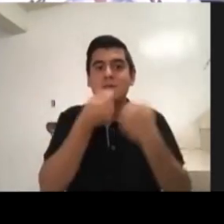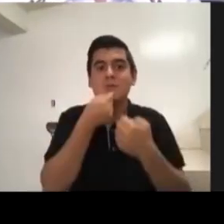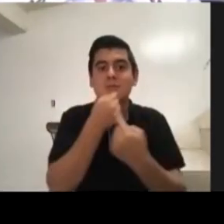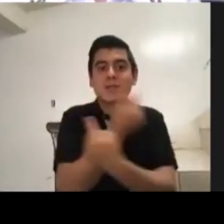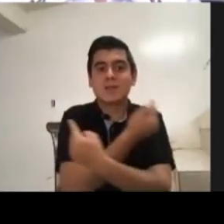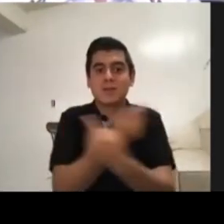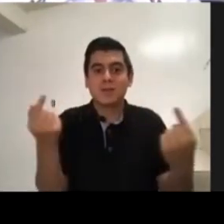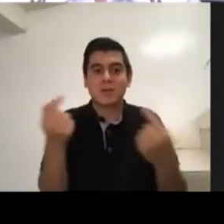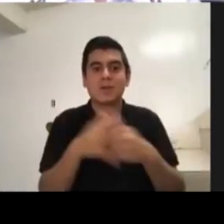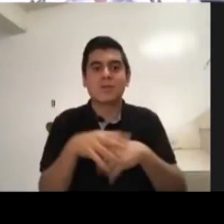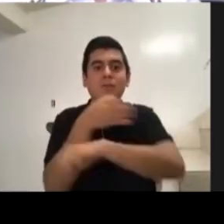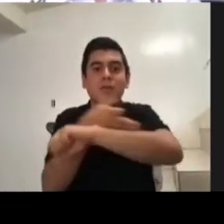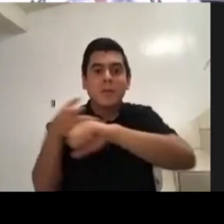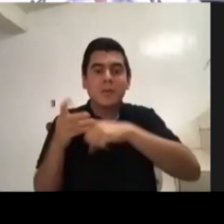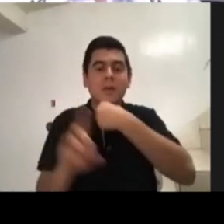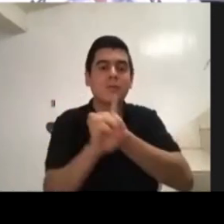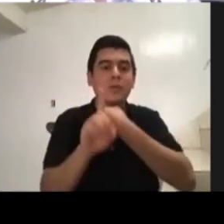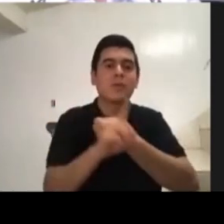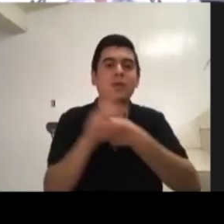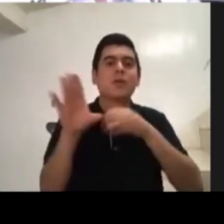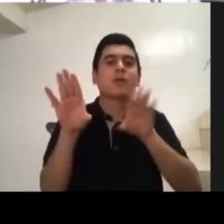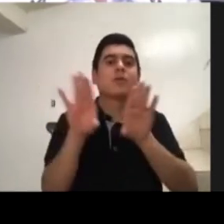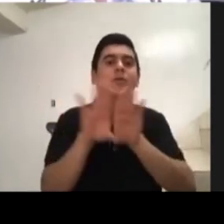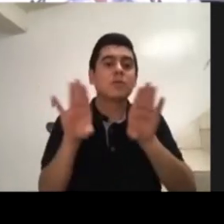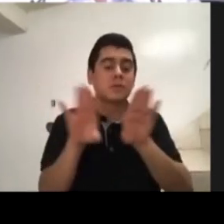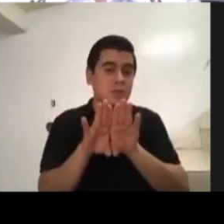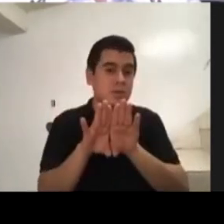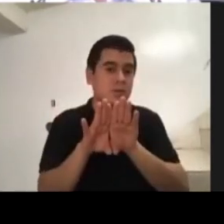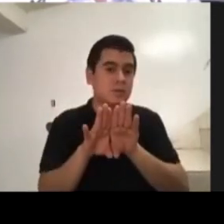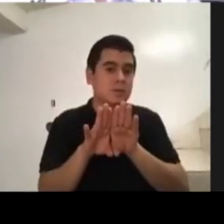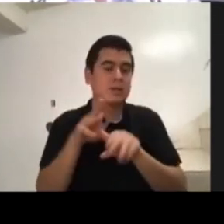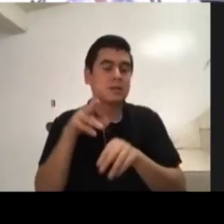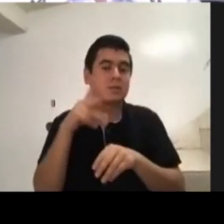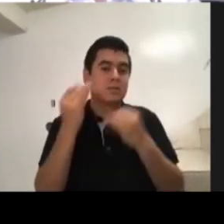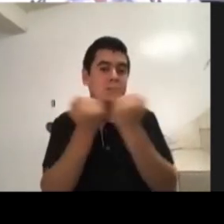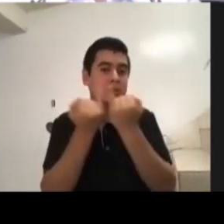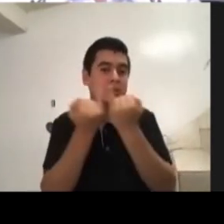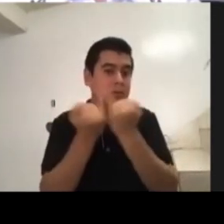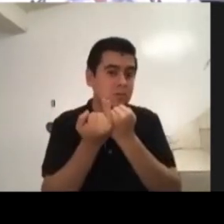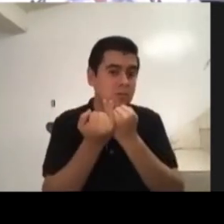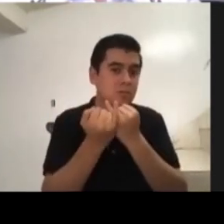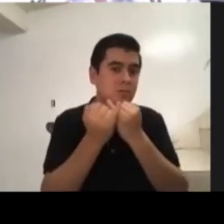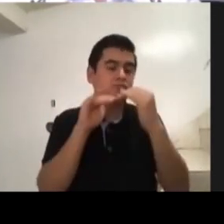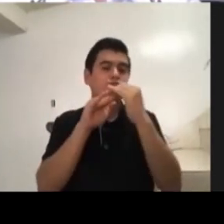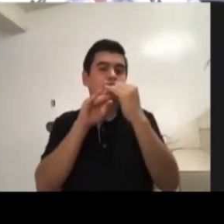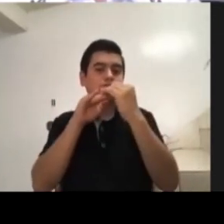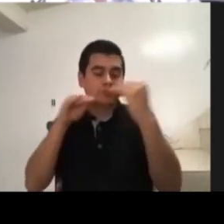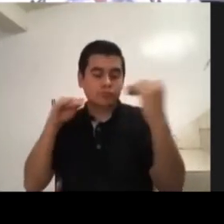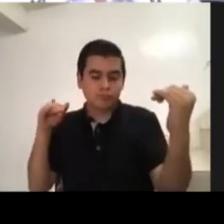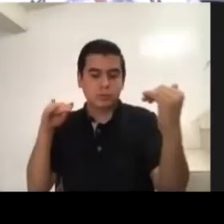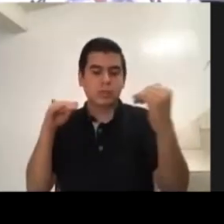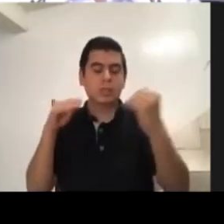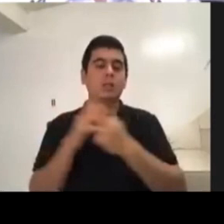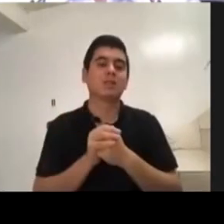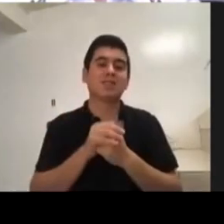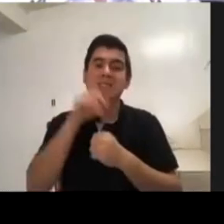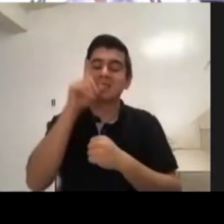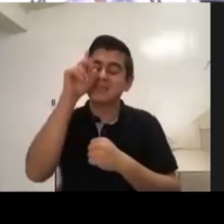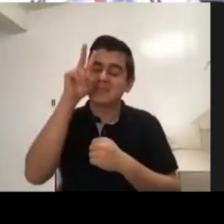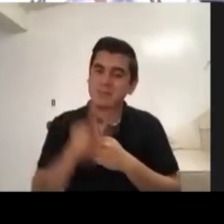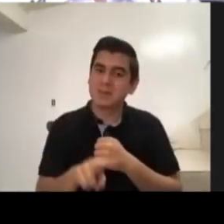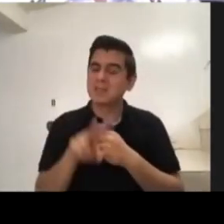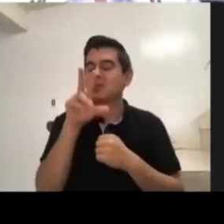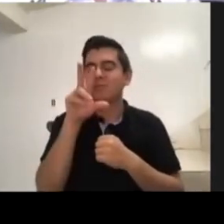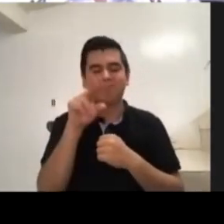familias, que es la alta probabilidad de que la desigualdad se acentúe. No